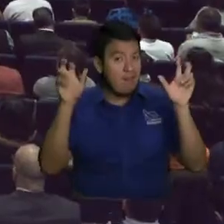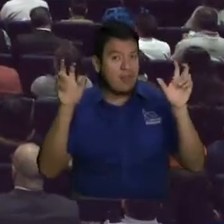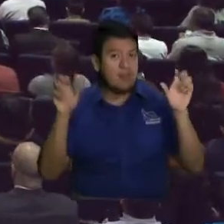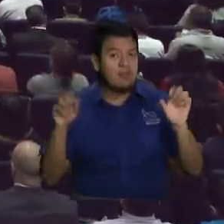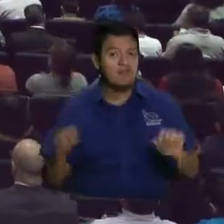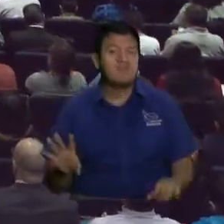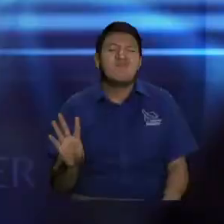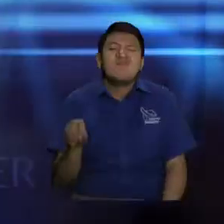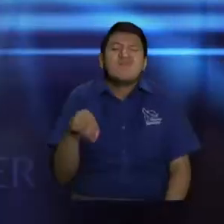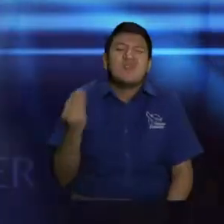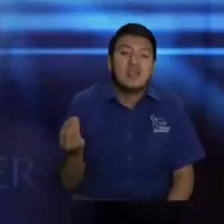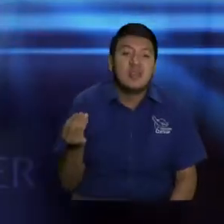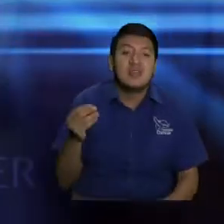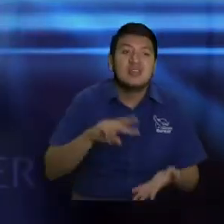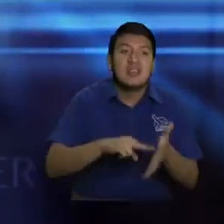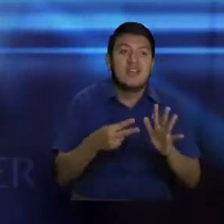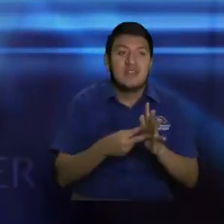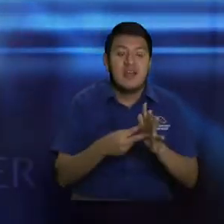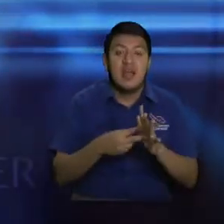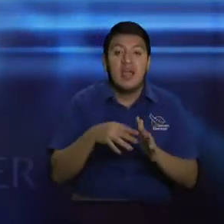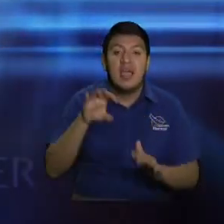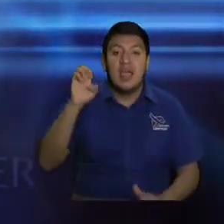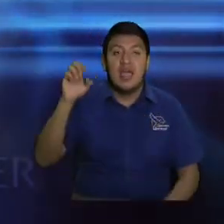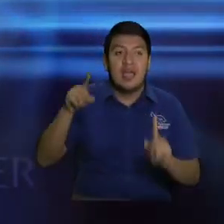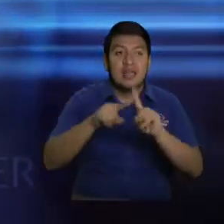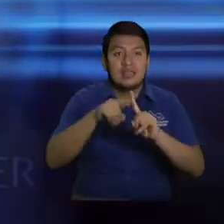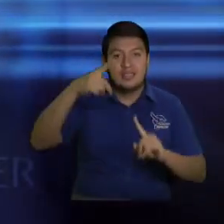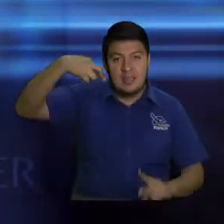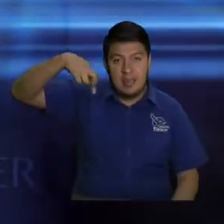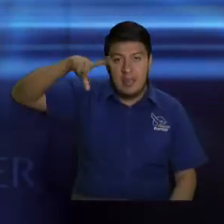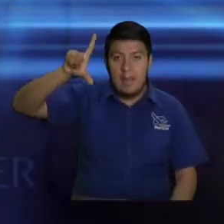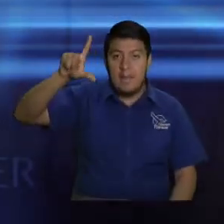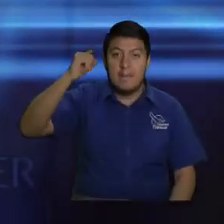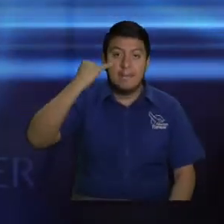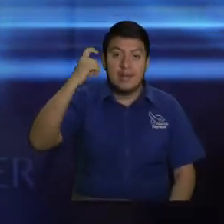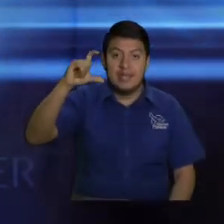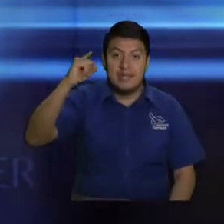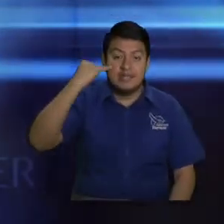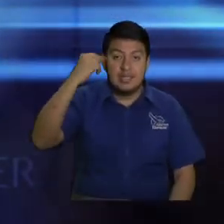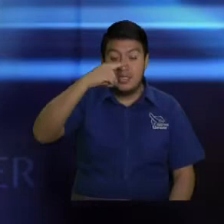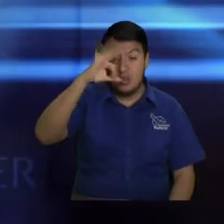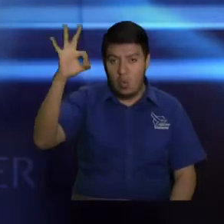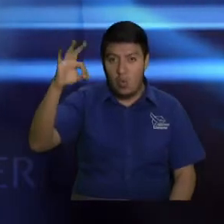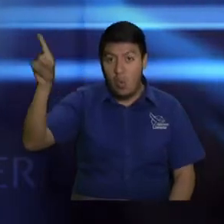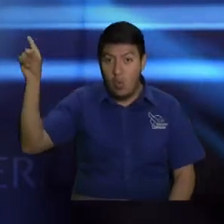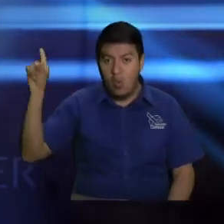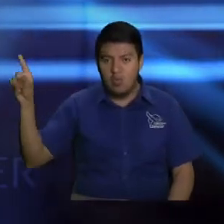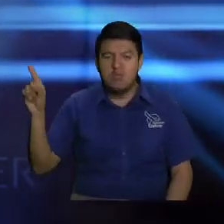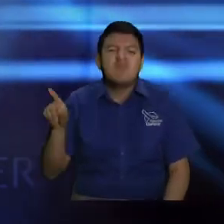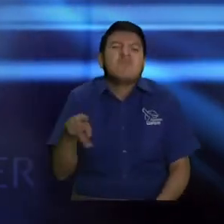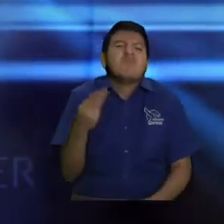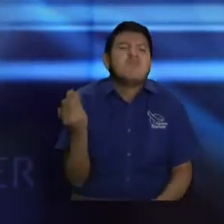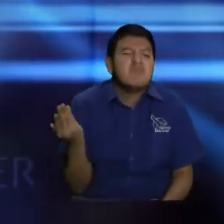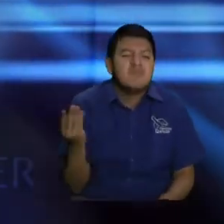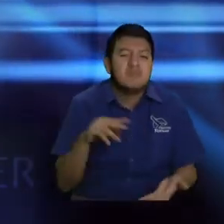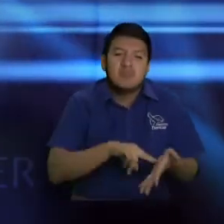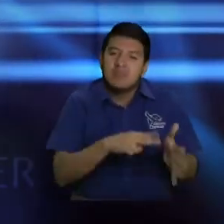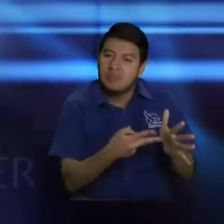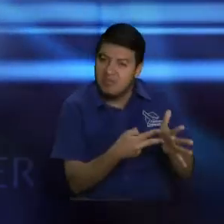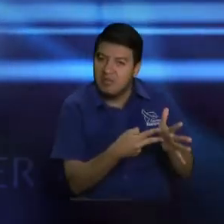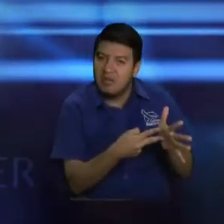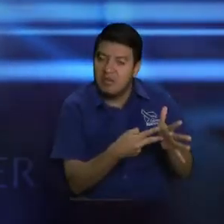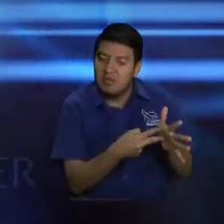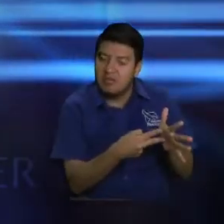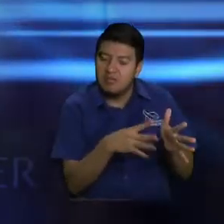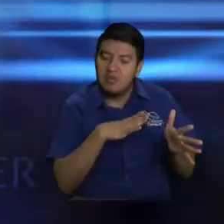¿Qué es explícito? Y yo sé que todos lo saben, pero por favor, ténganme paciencia. Tengo